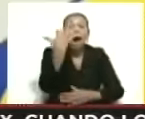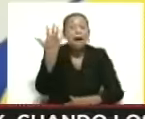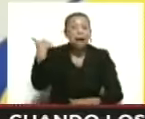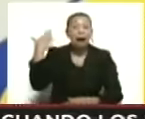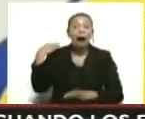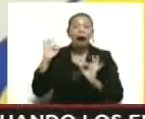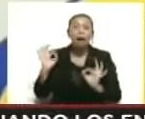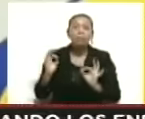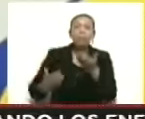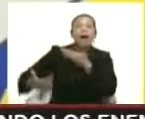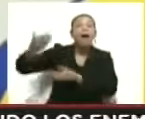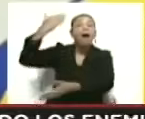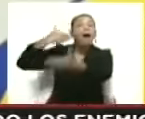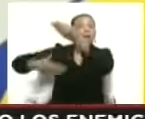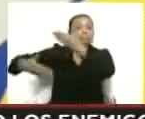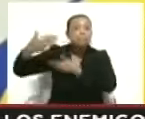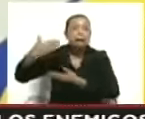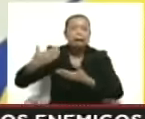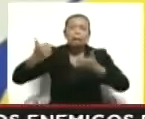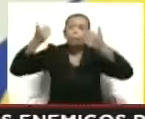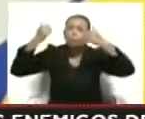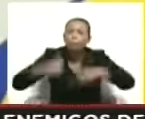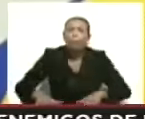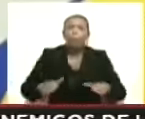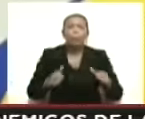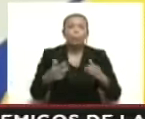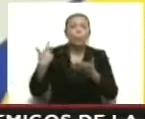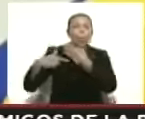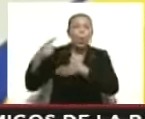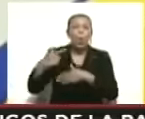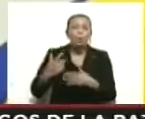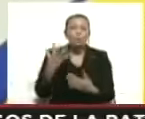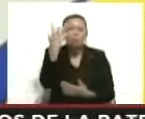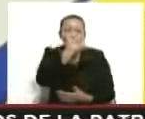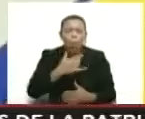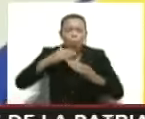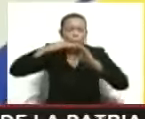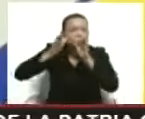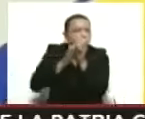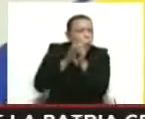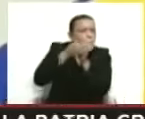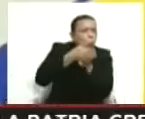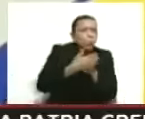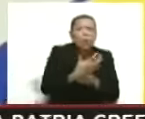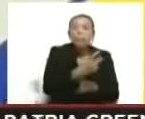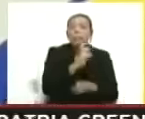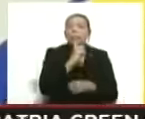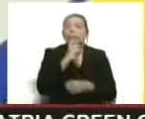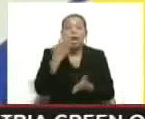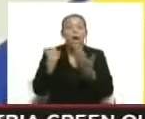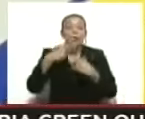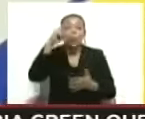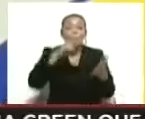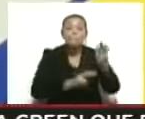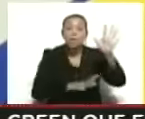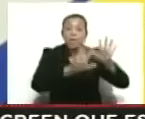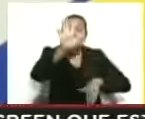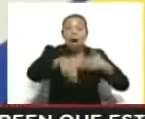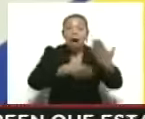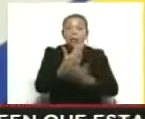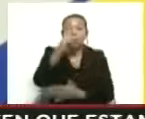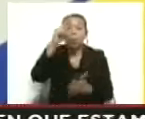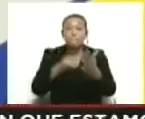de lo que había sido devastado por los heraldos negros de la oscuridad que asolaron entre los años